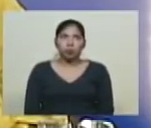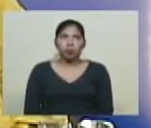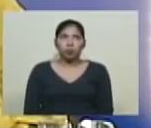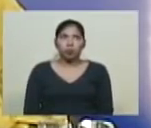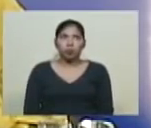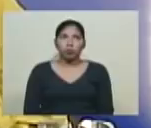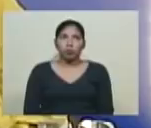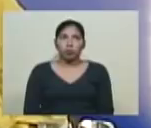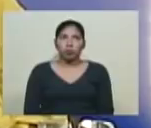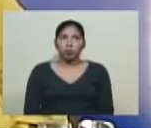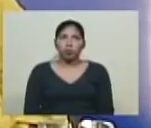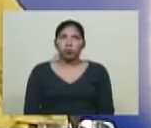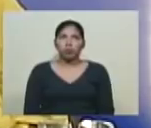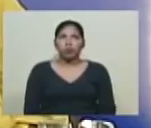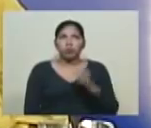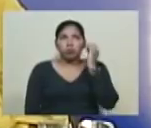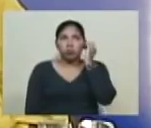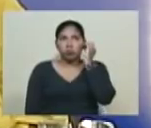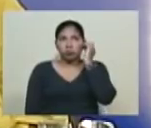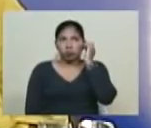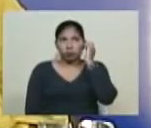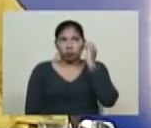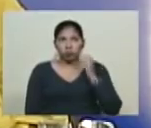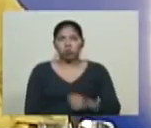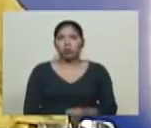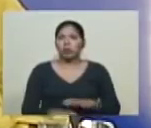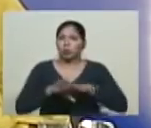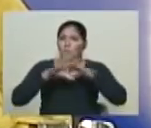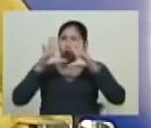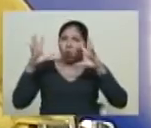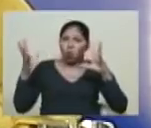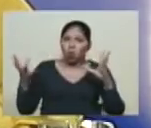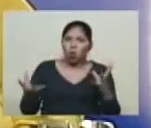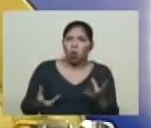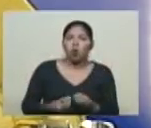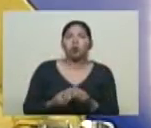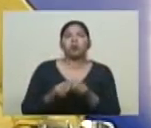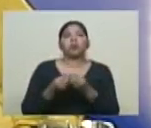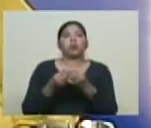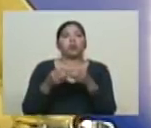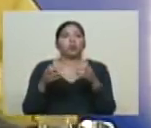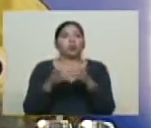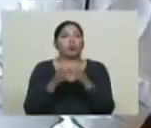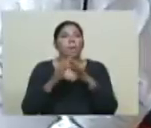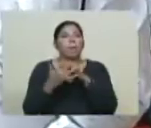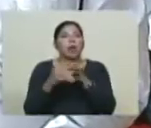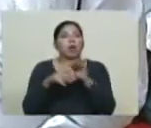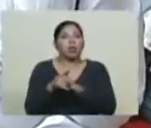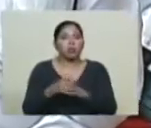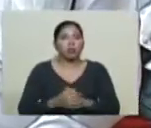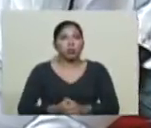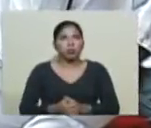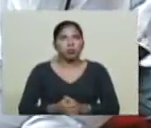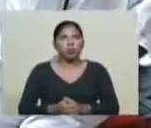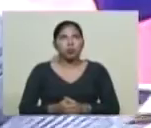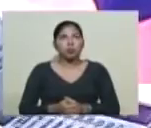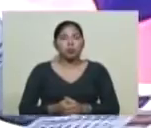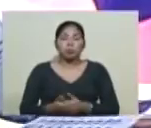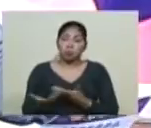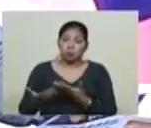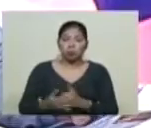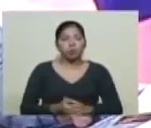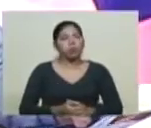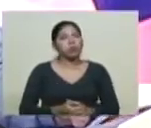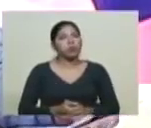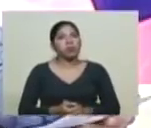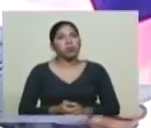Salud, la Organización Mundial de la Salud y todo el sistema de barrio adentro? ¿Qué nos dice, ministro? Bueno, presidente, que el